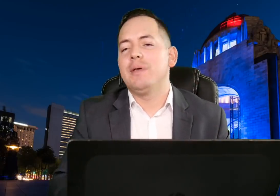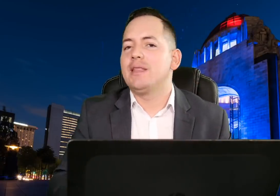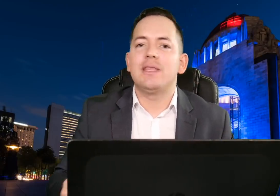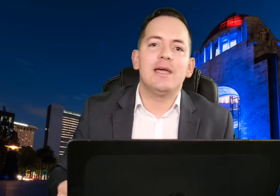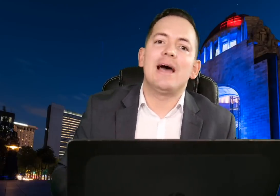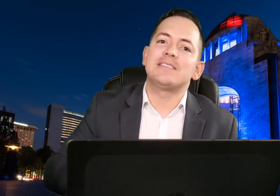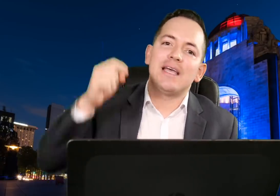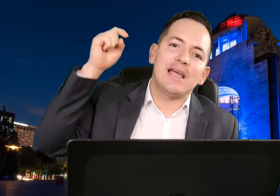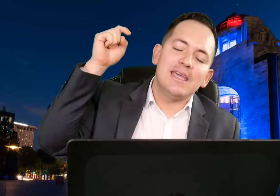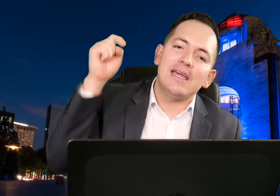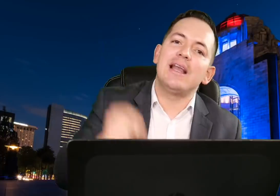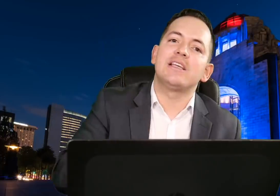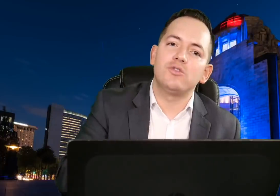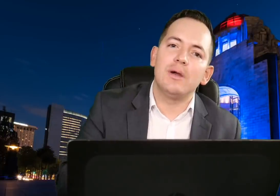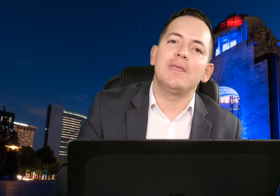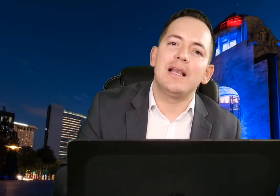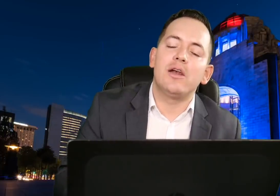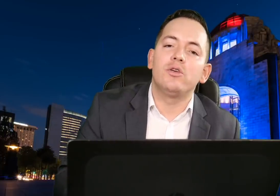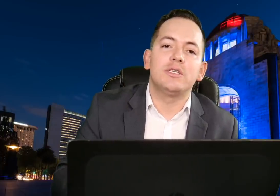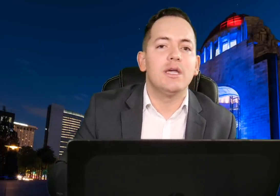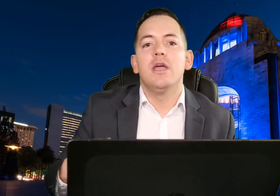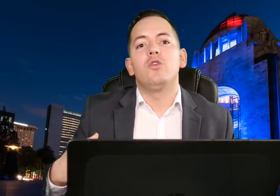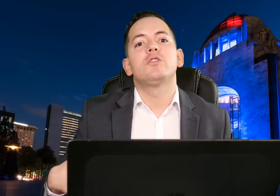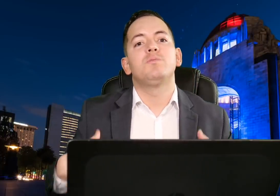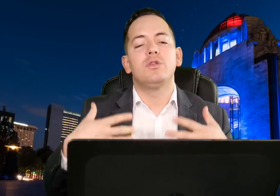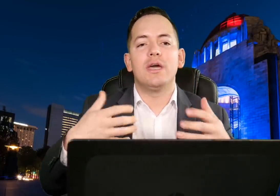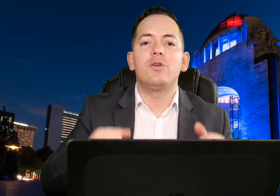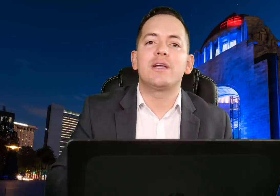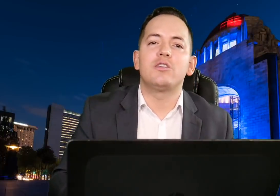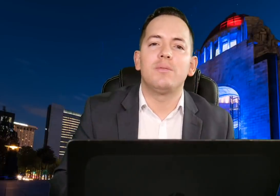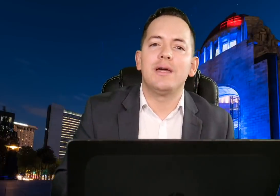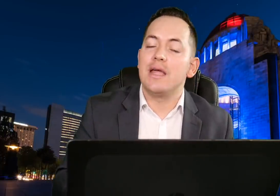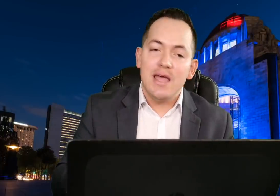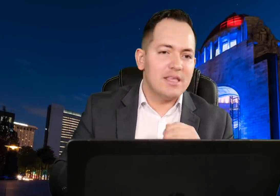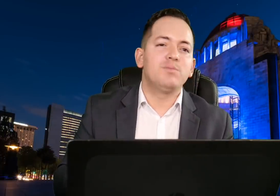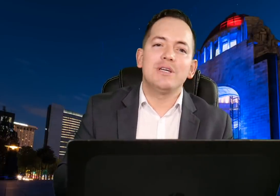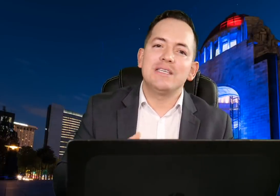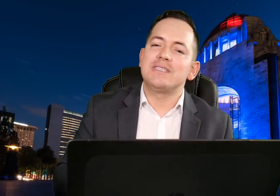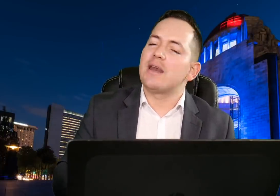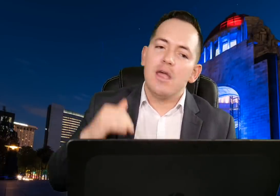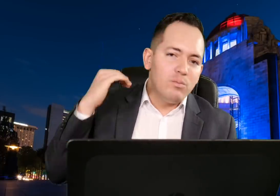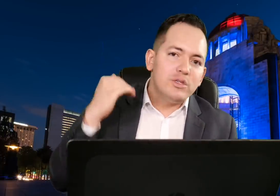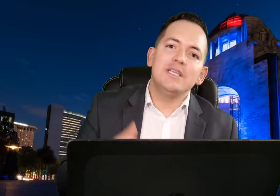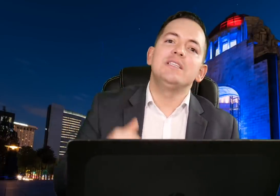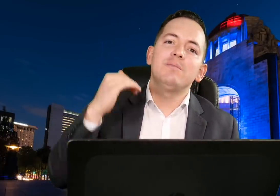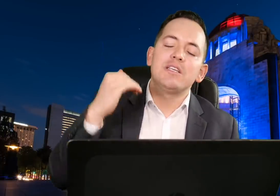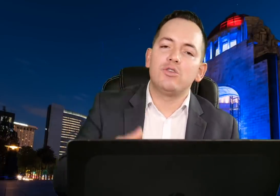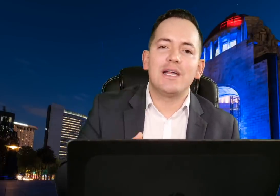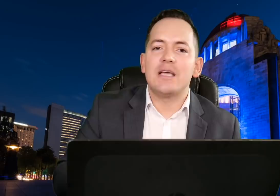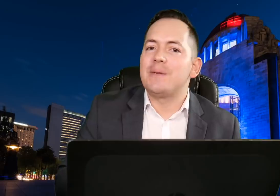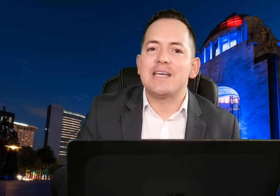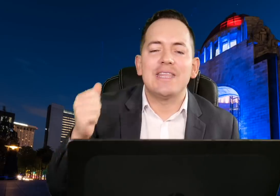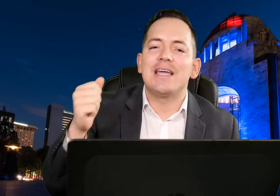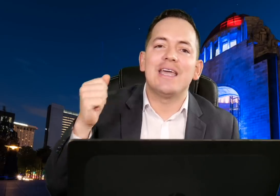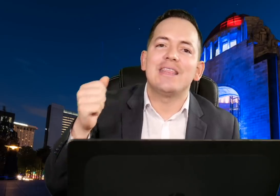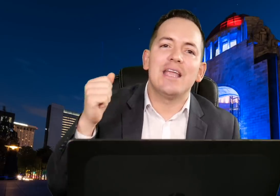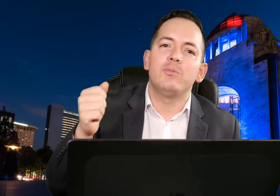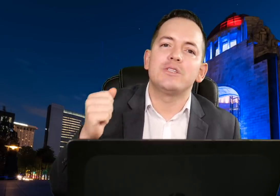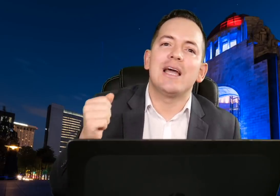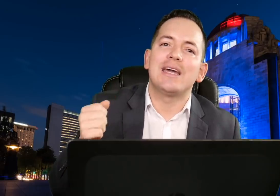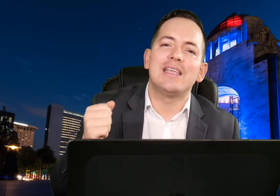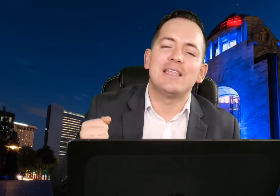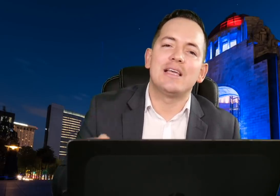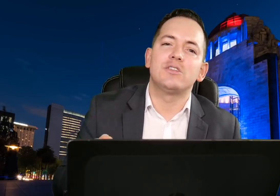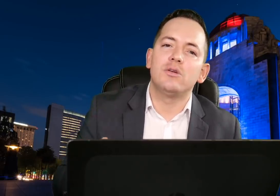prácticamente hasta ayer a las 9 de la noche nos pudieron resolver después de estar muchísimas horas a pesar de que ya